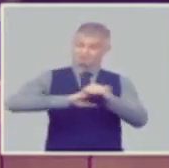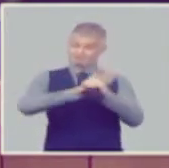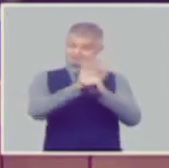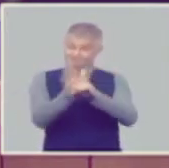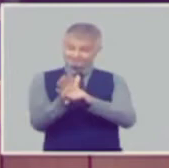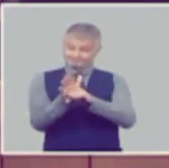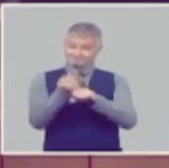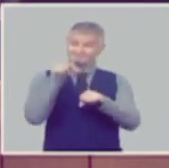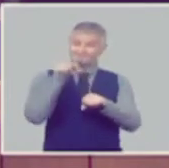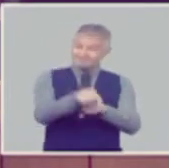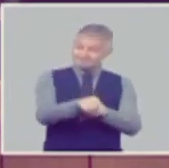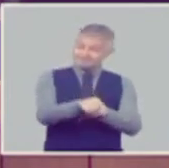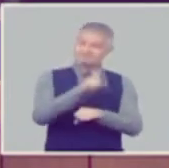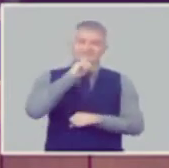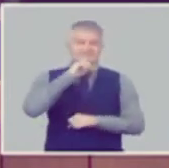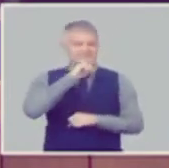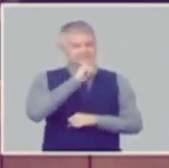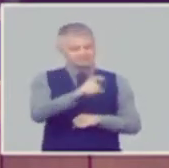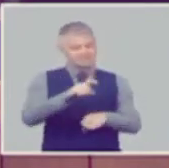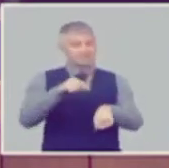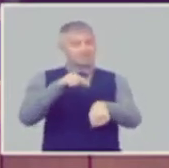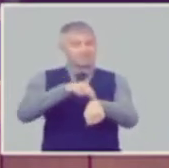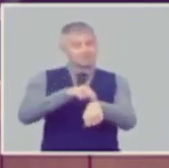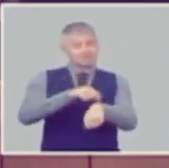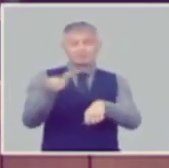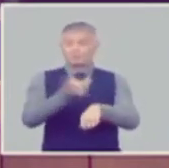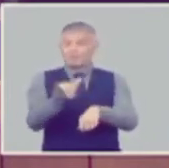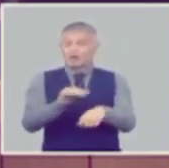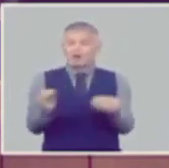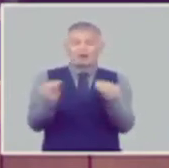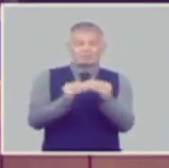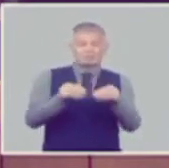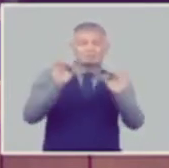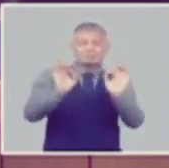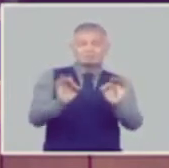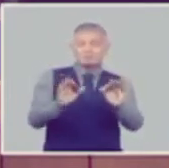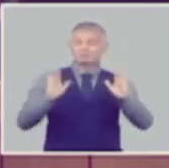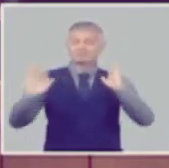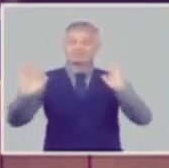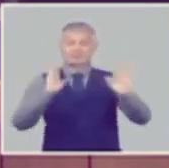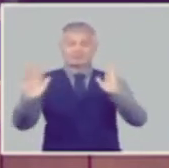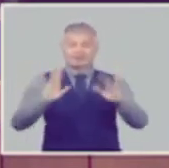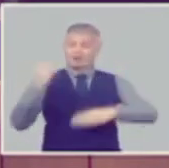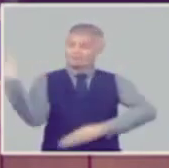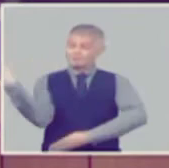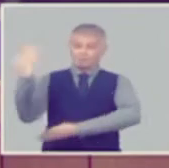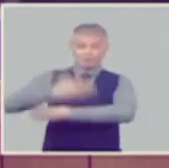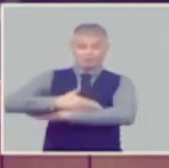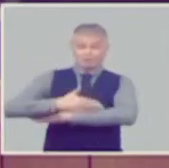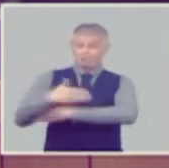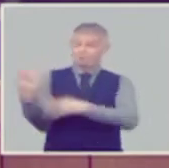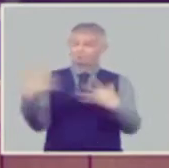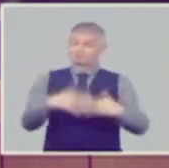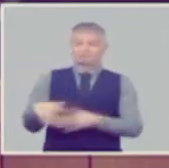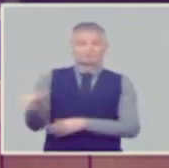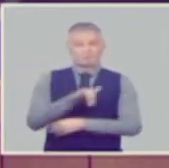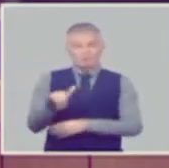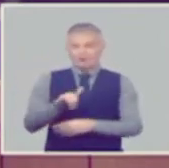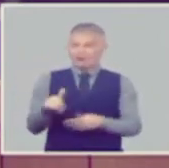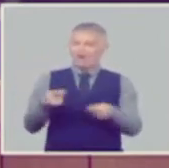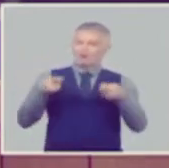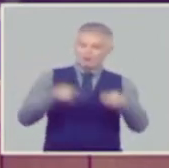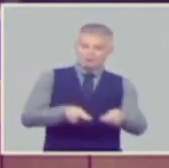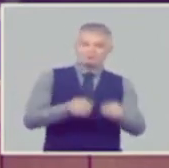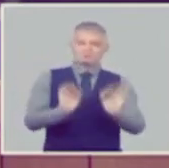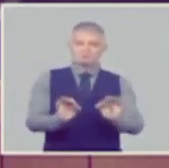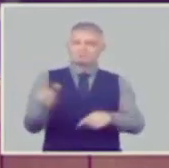desafío en medio de la crisis impuesta por el bloqueo, pero lo asumimos sin miedo. Hemos tenido menos